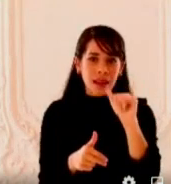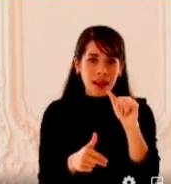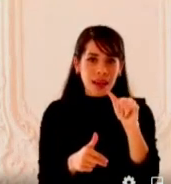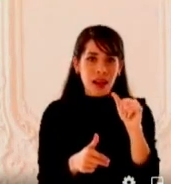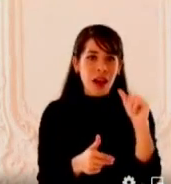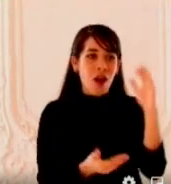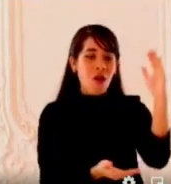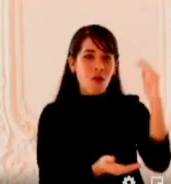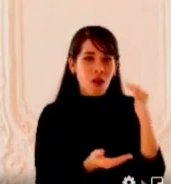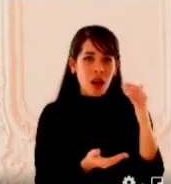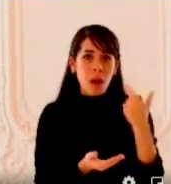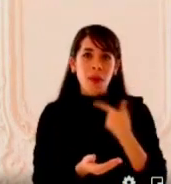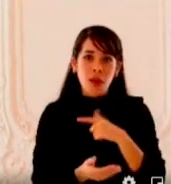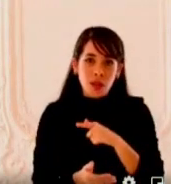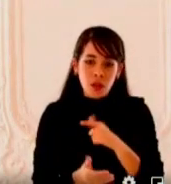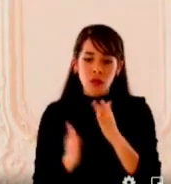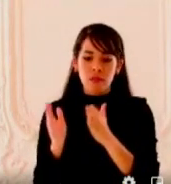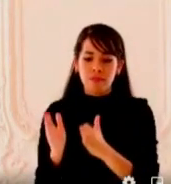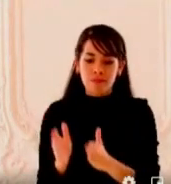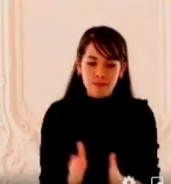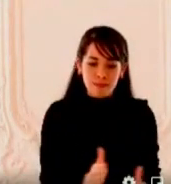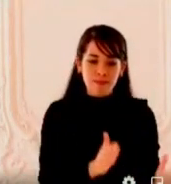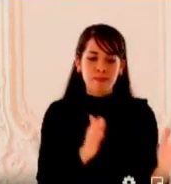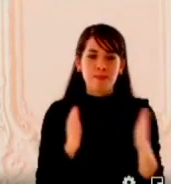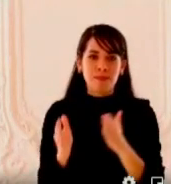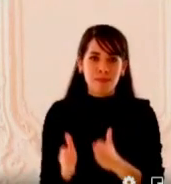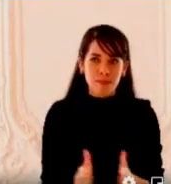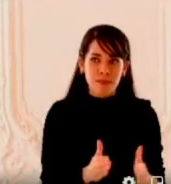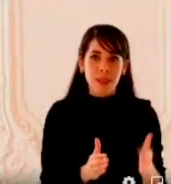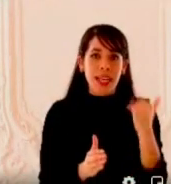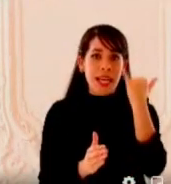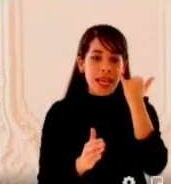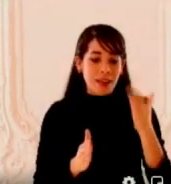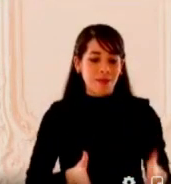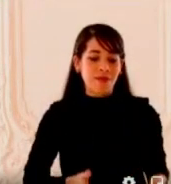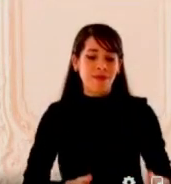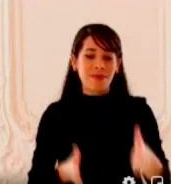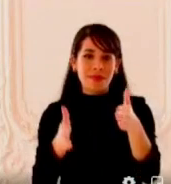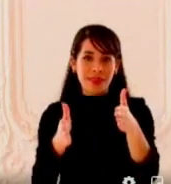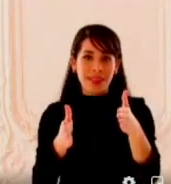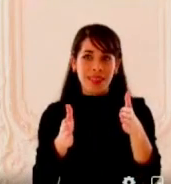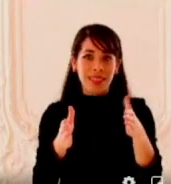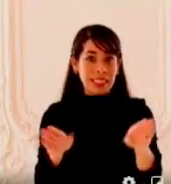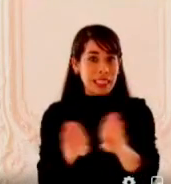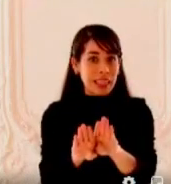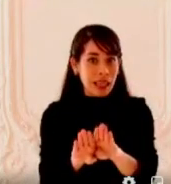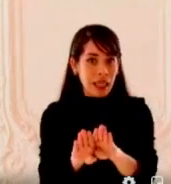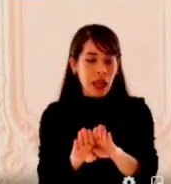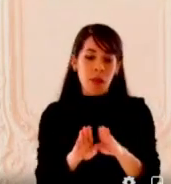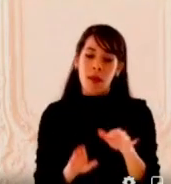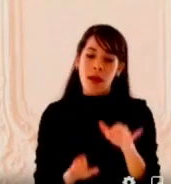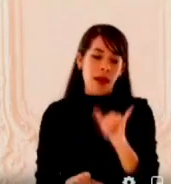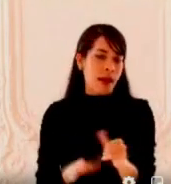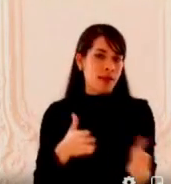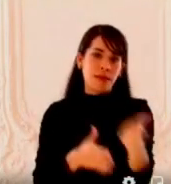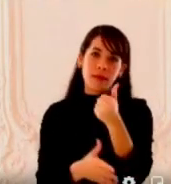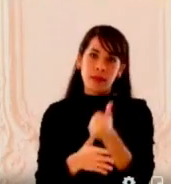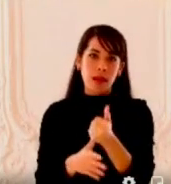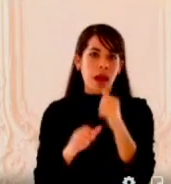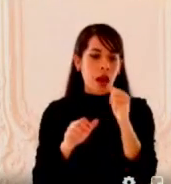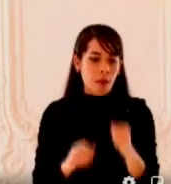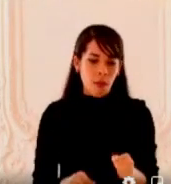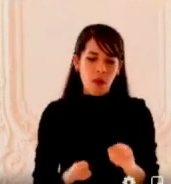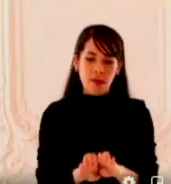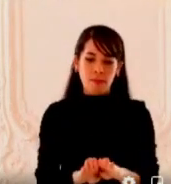van llegando, vamos estableciendo prioridades. Si teníamos una carretera cerrada, eso es prioridad para que se pueda llegar a los